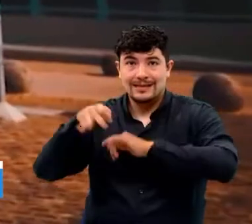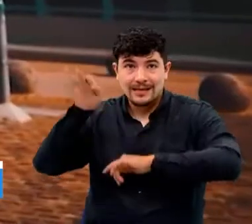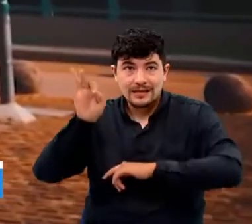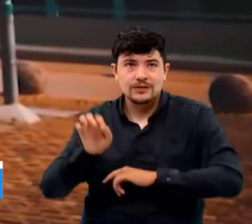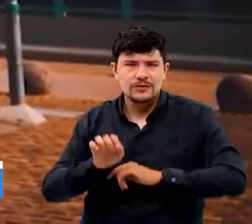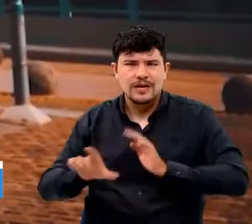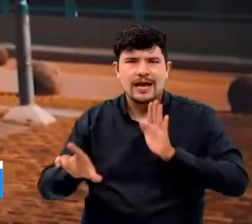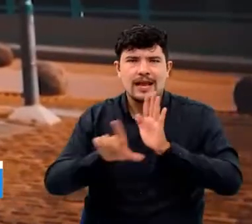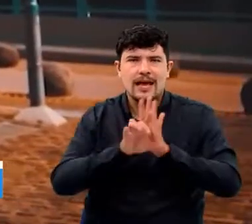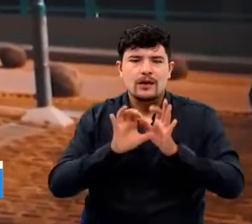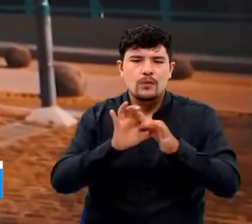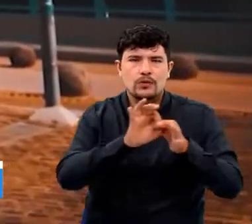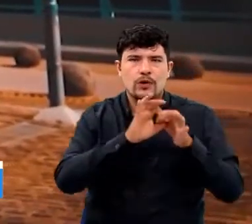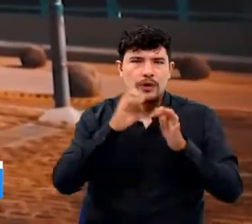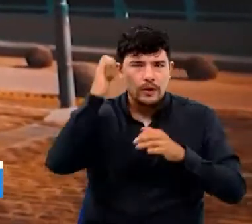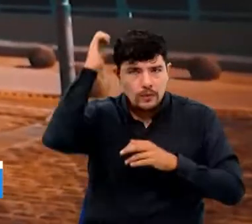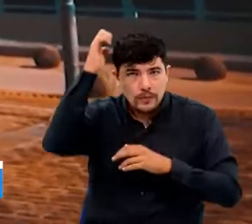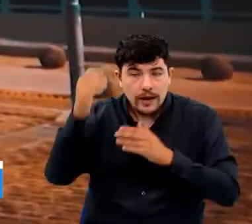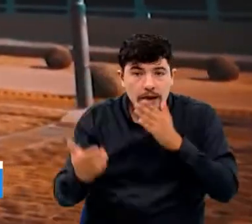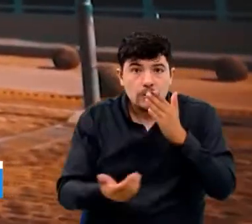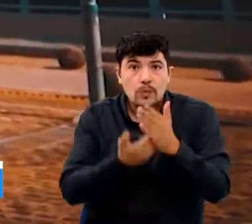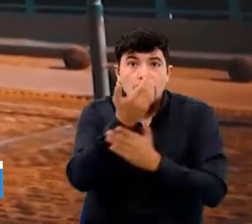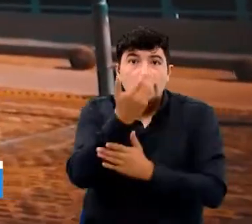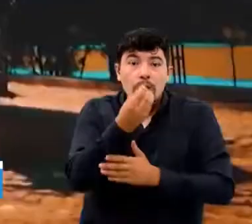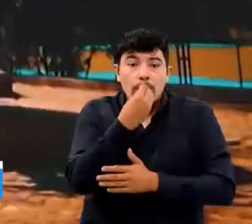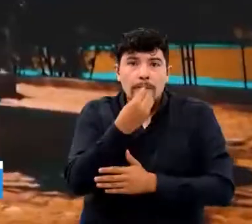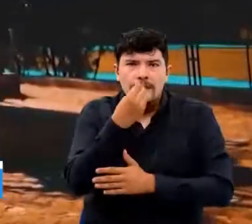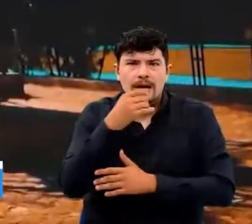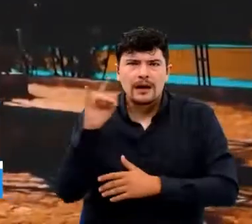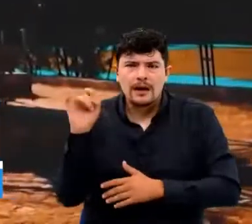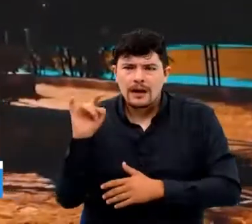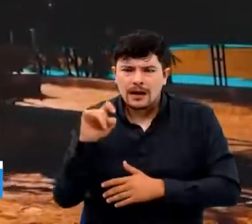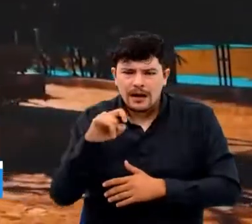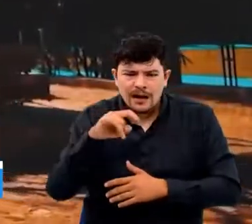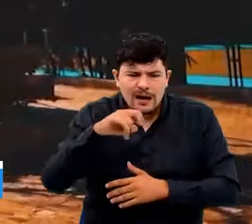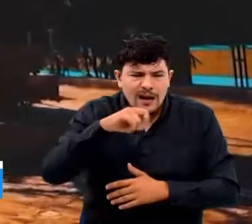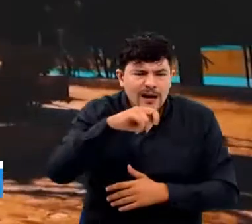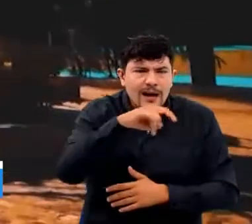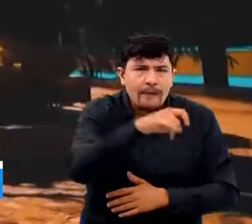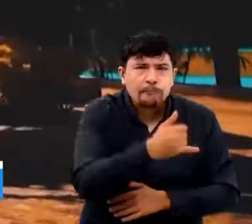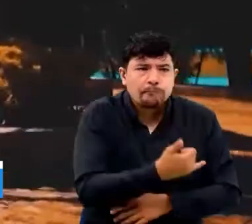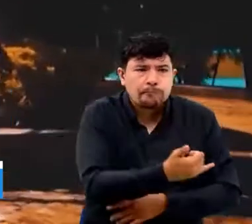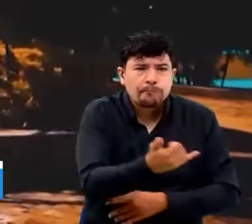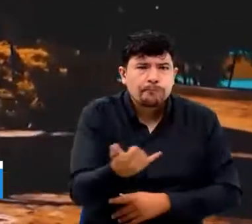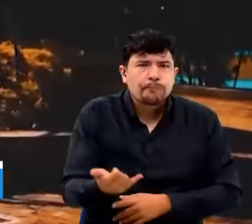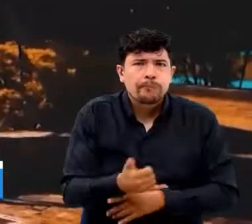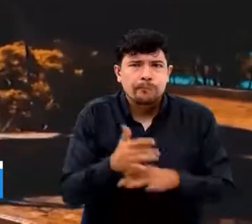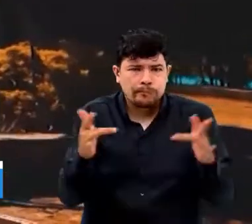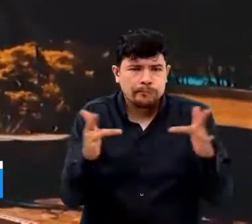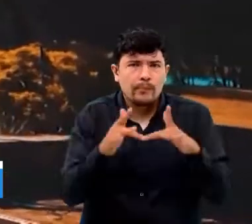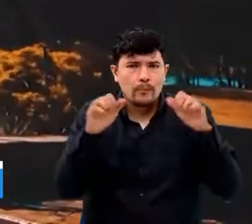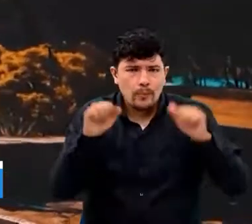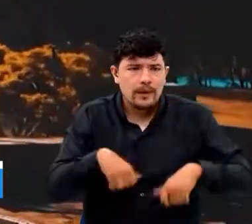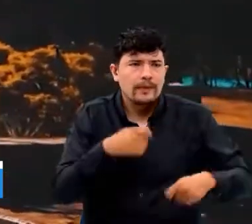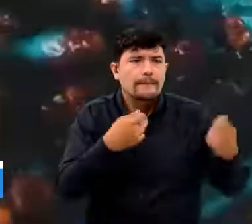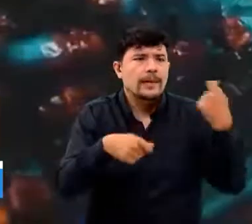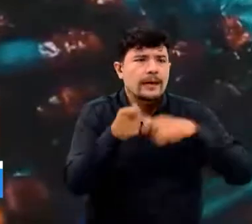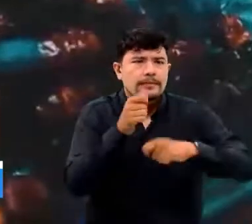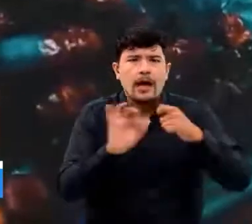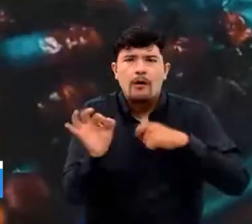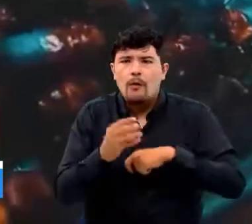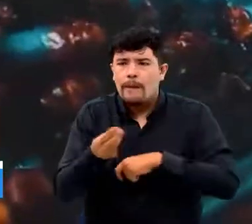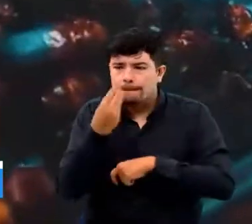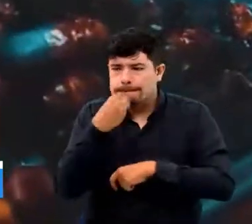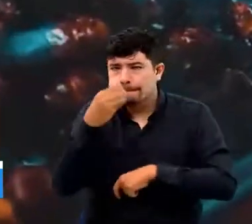Unión Europea de nuevos alimentos, los insectos se han incluido en la lista de productos aptos para la venta y el consumo, práctica que se le